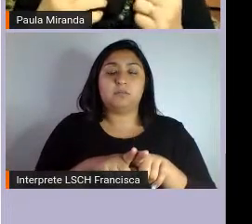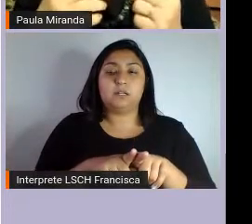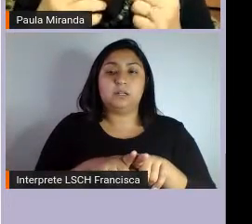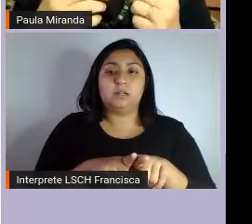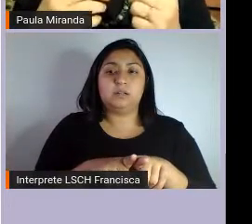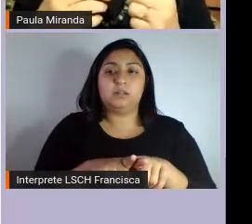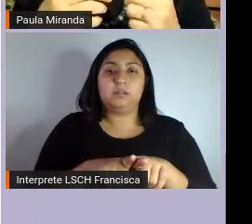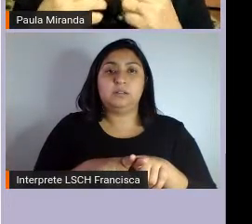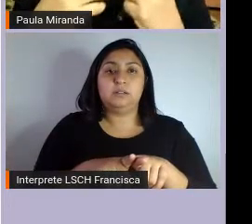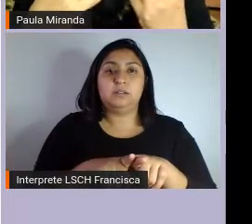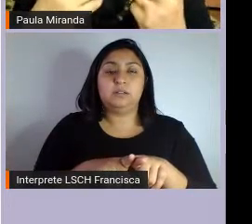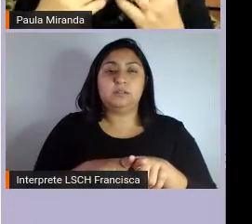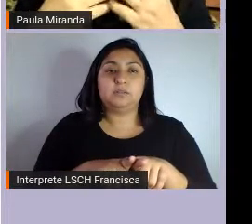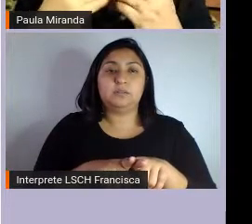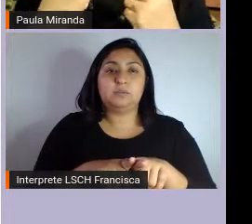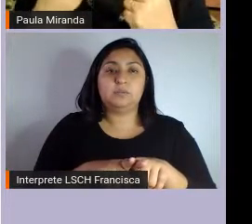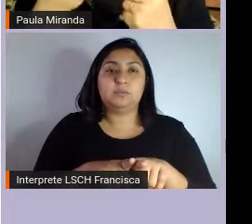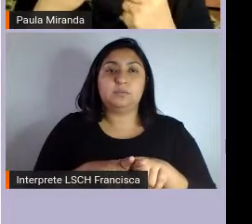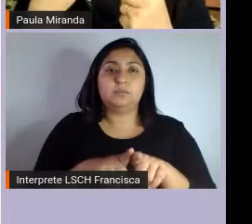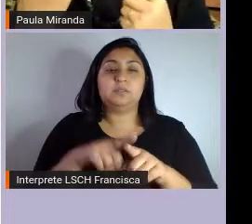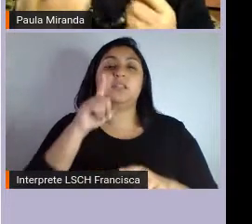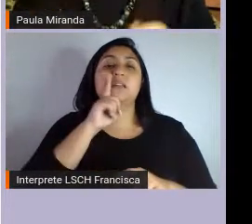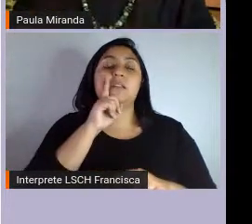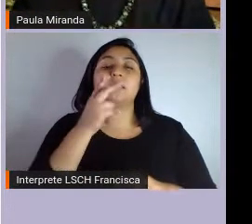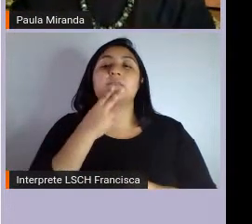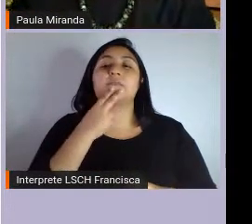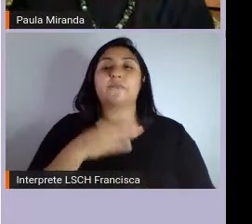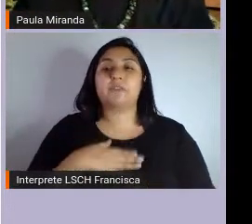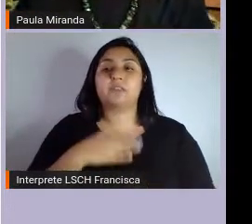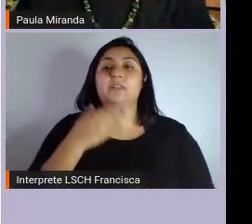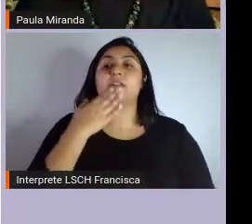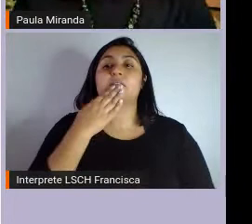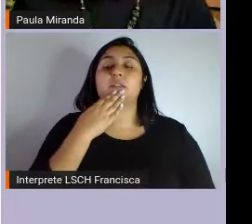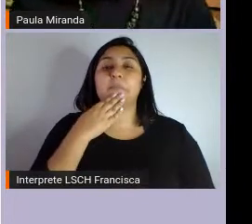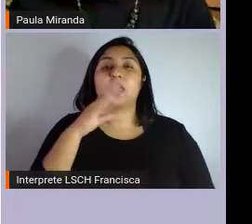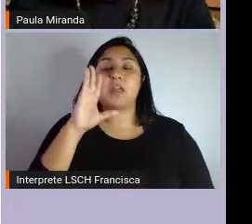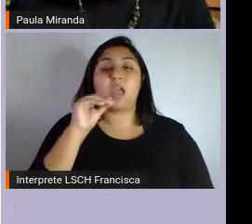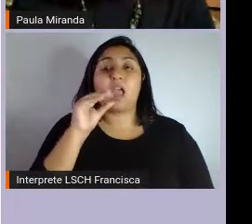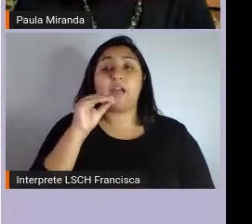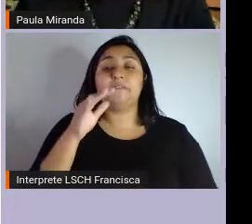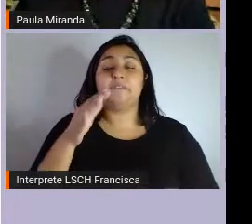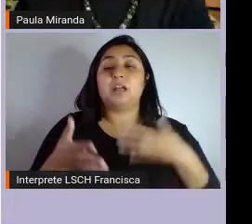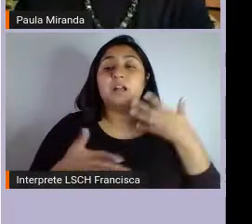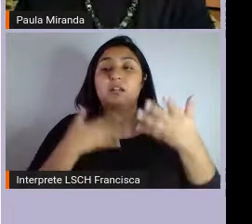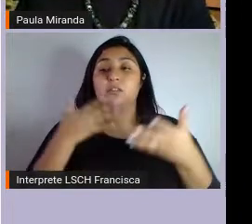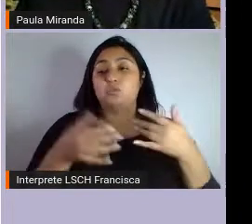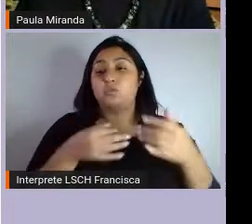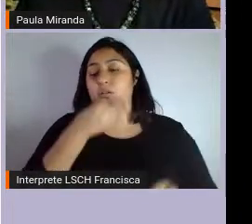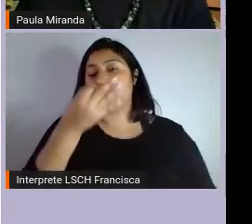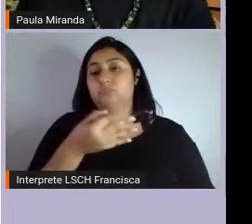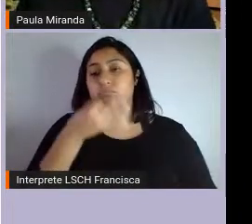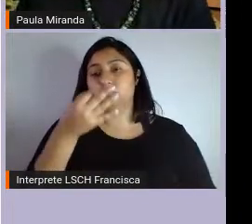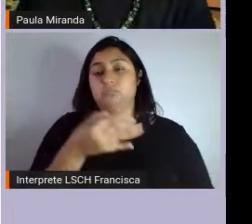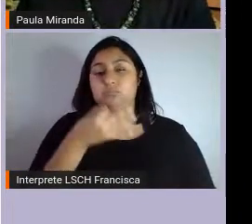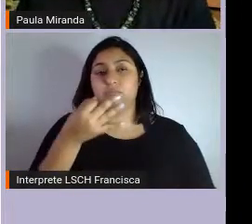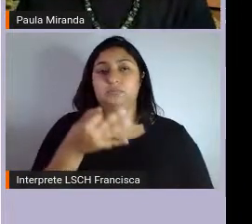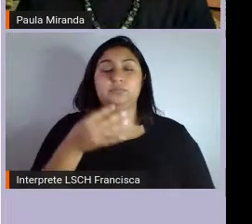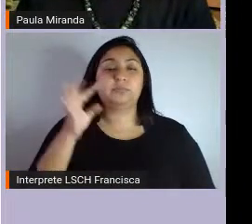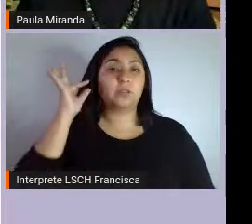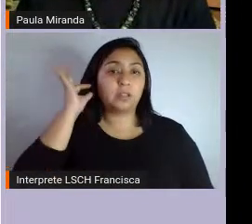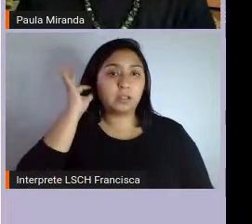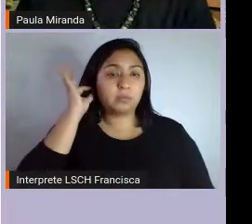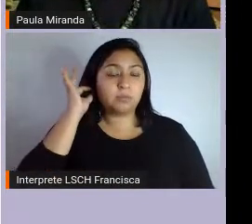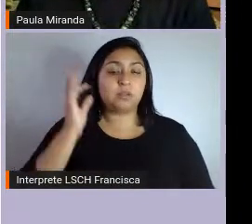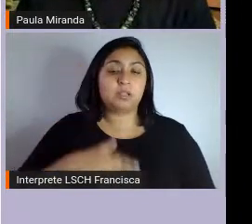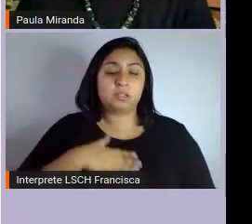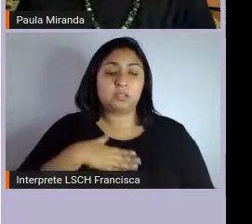Sostiene la vida y también el habla de esta cantora, de esta relatora, de esta mujer que se quiere